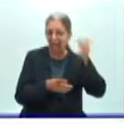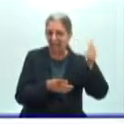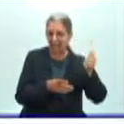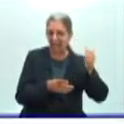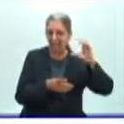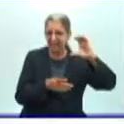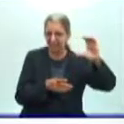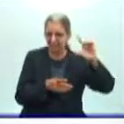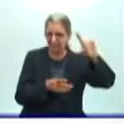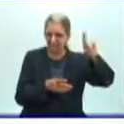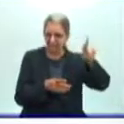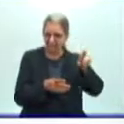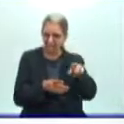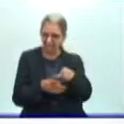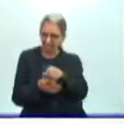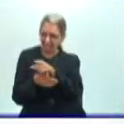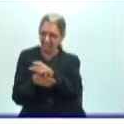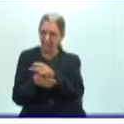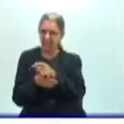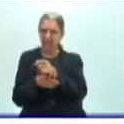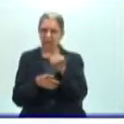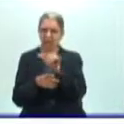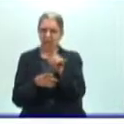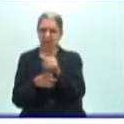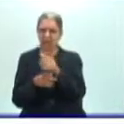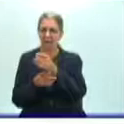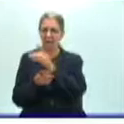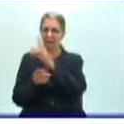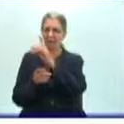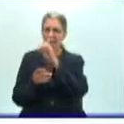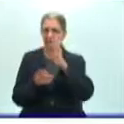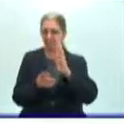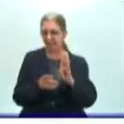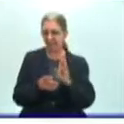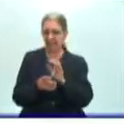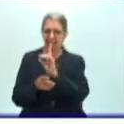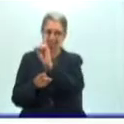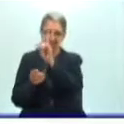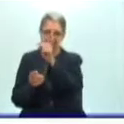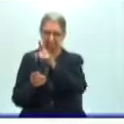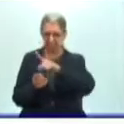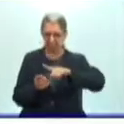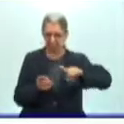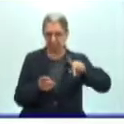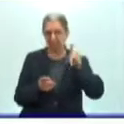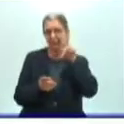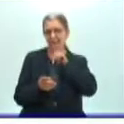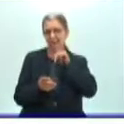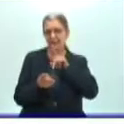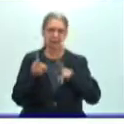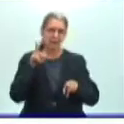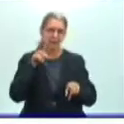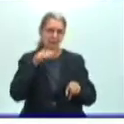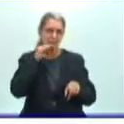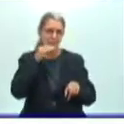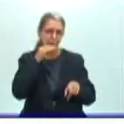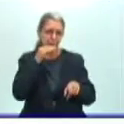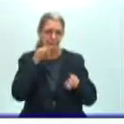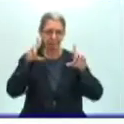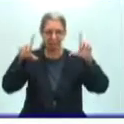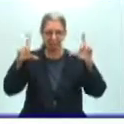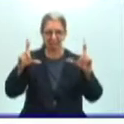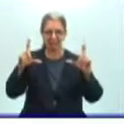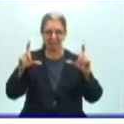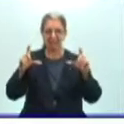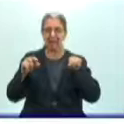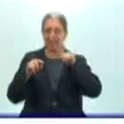También lo hemos marcado en amarillo y en azul en esta figura. Para comenzar a demostrar.